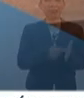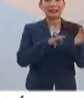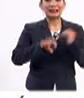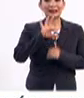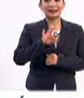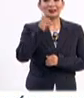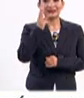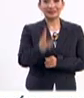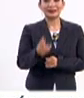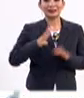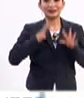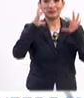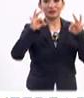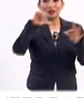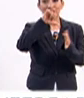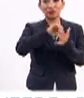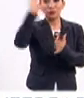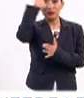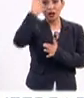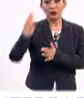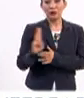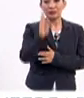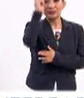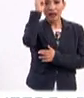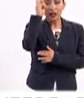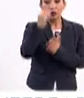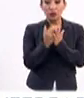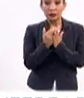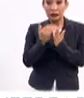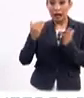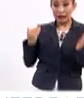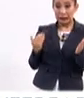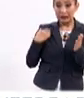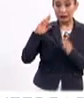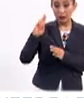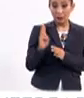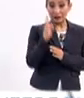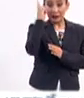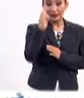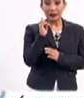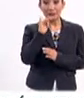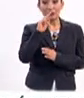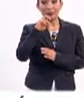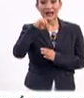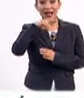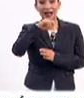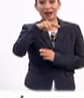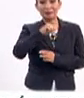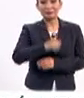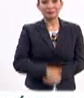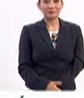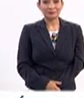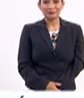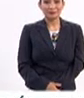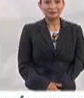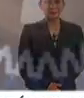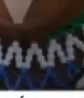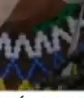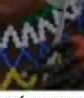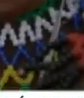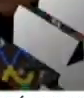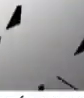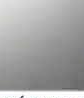En 1943 se fundó el Centro Cultural Universitario, antecesor de la Universidad Iberoamericana.